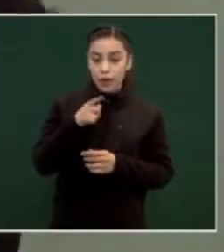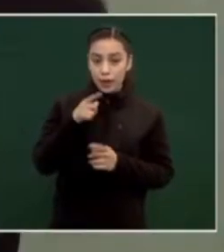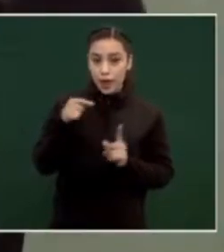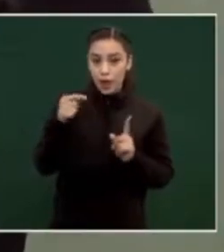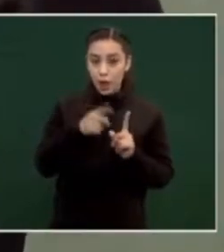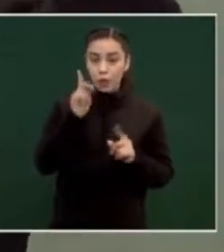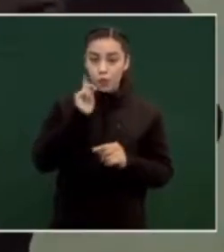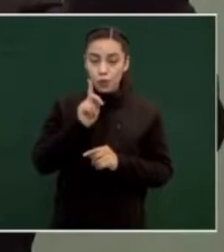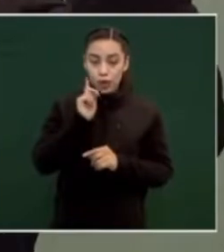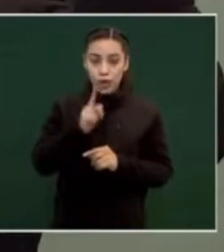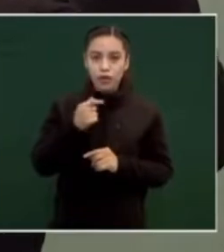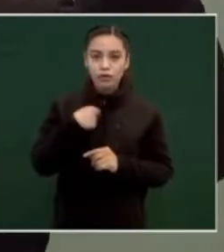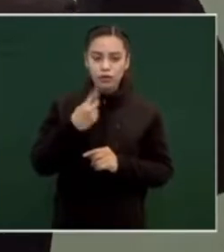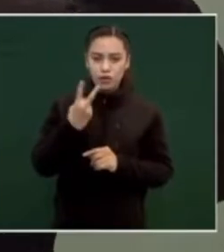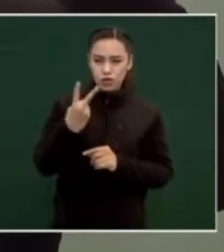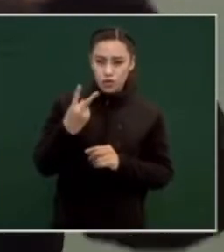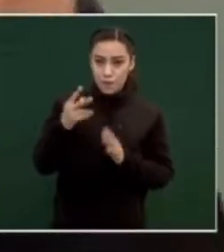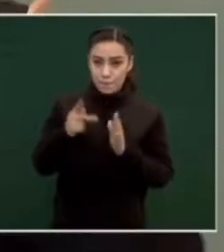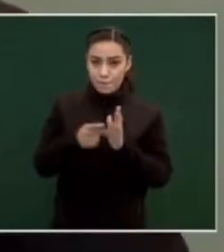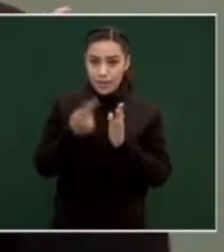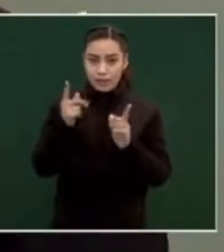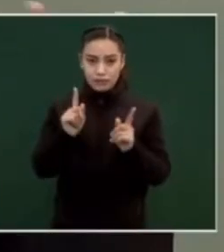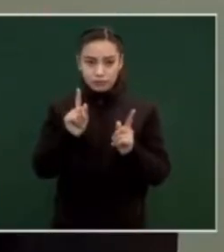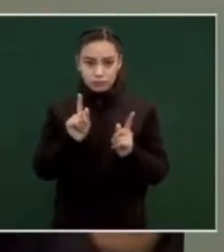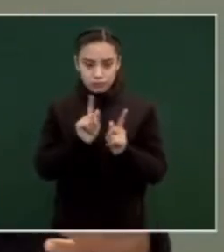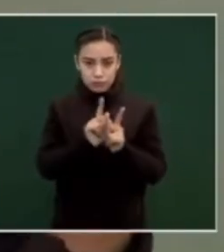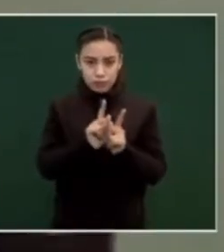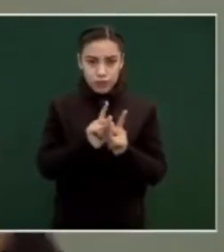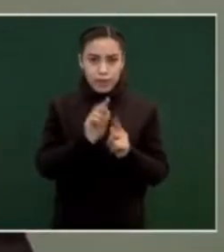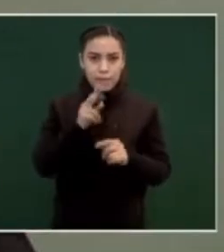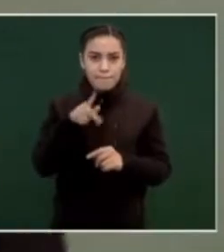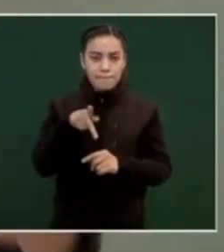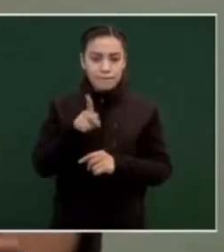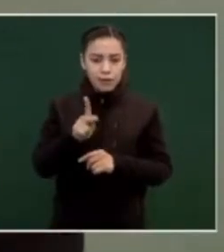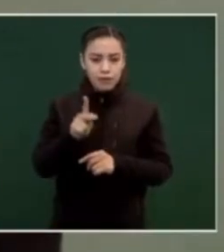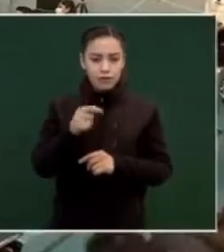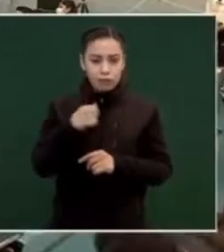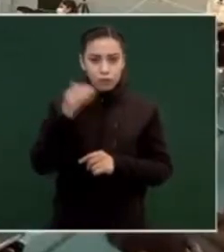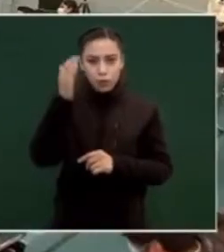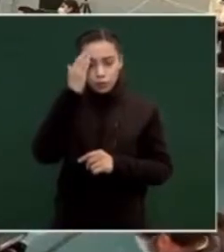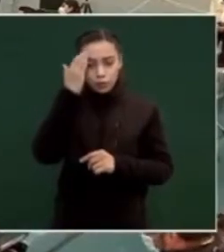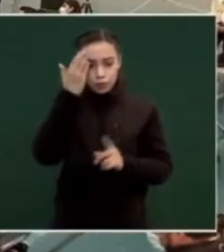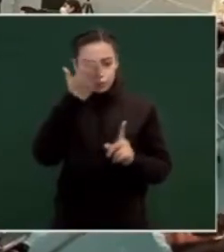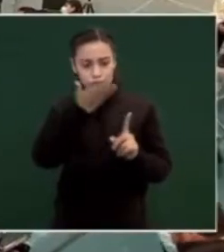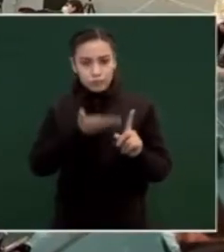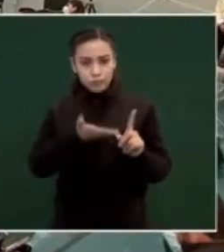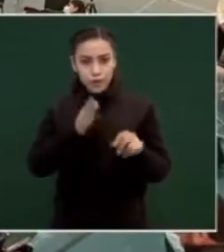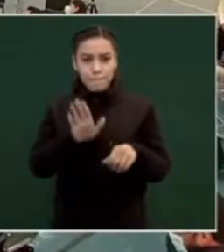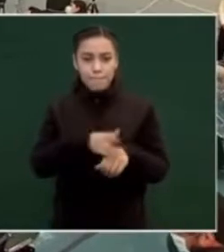pero la conocía por sus escritos por sus textos